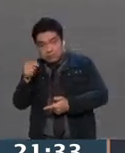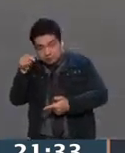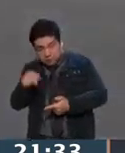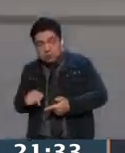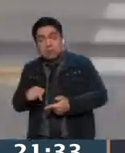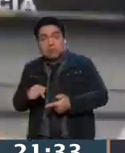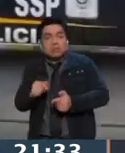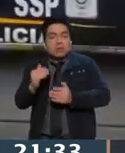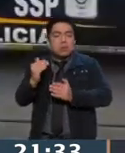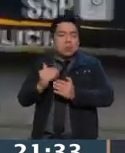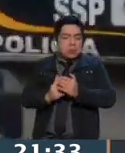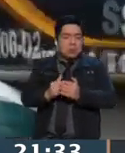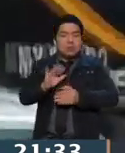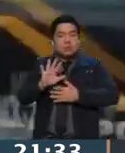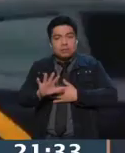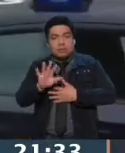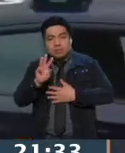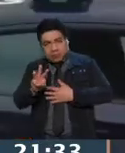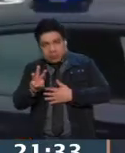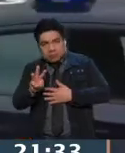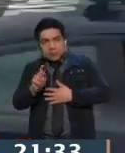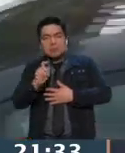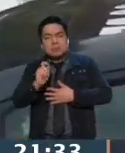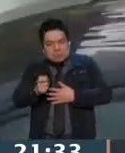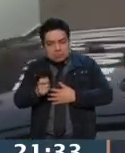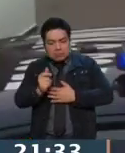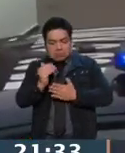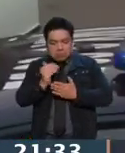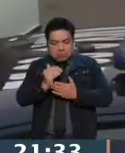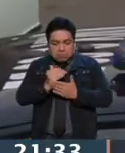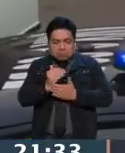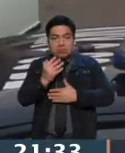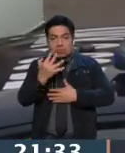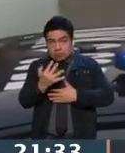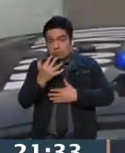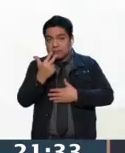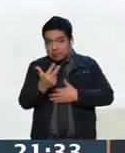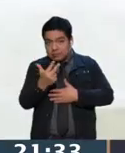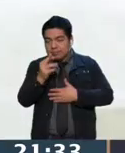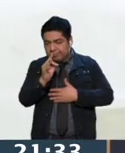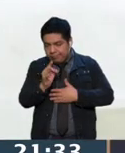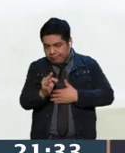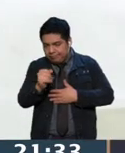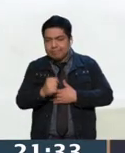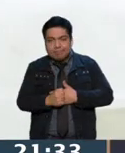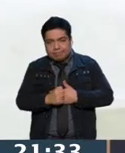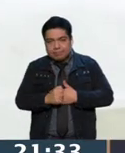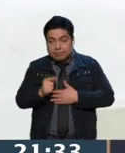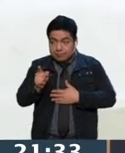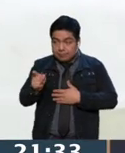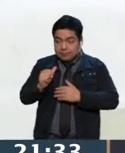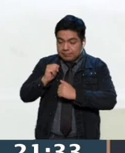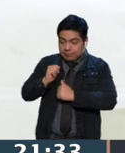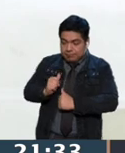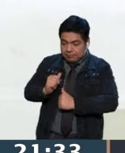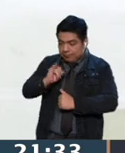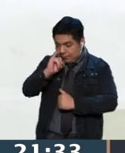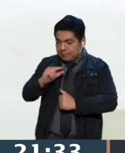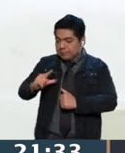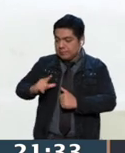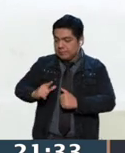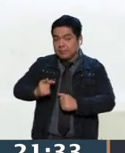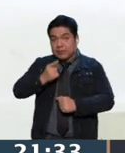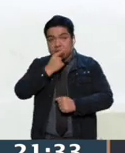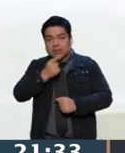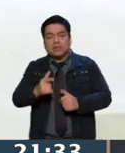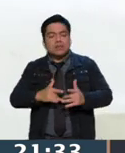año disminuyeron hasta 53, lo que representa una baja del 58%. Con esto, el mandatario local sostuvo que la mejora en